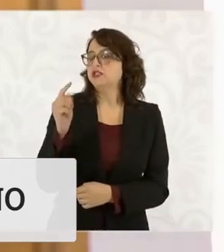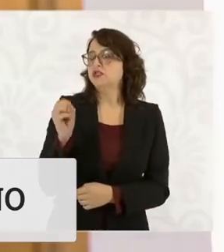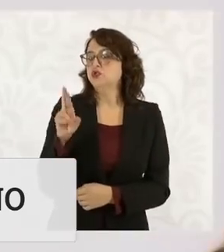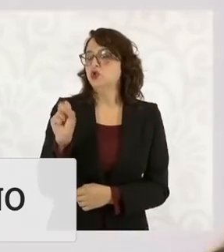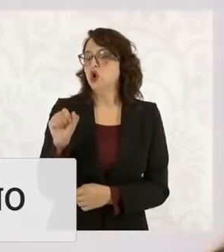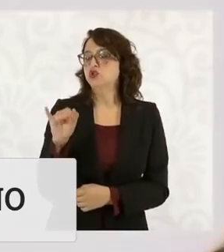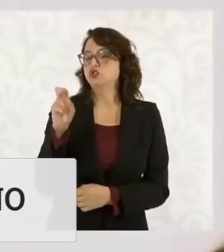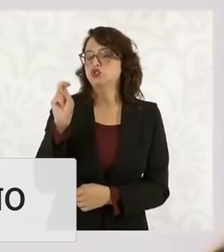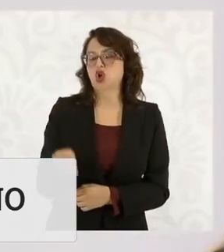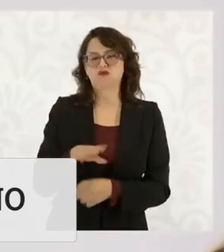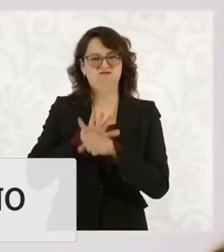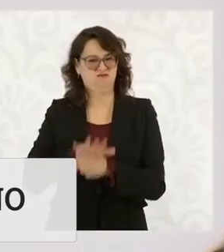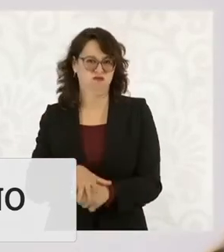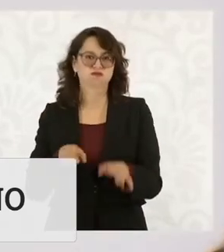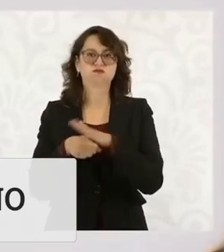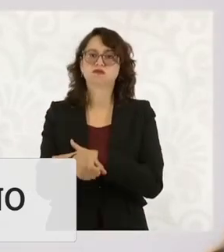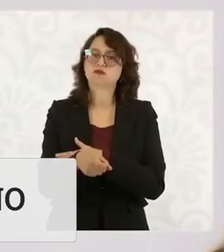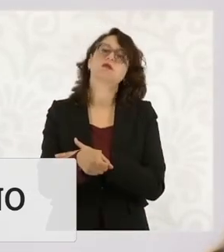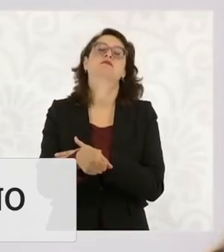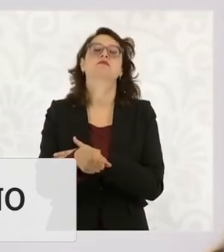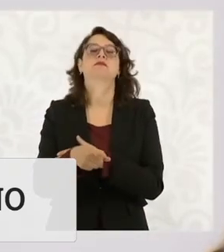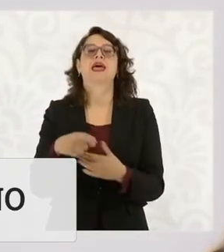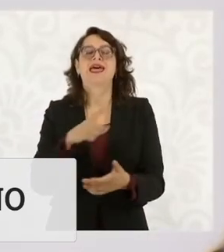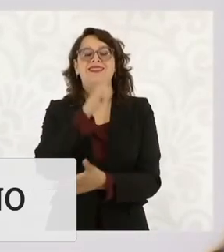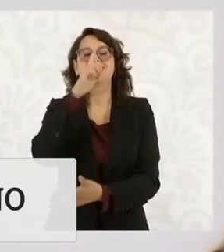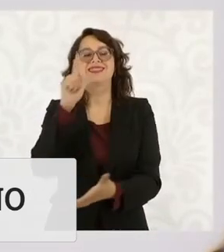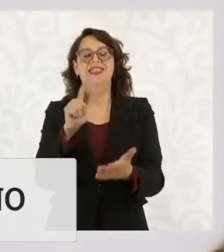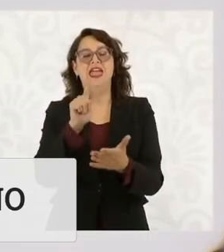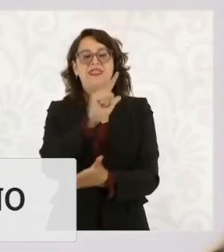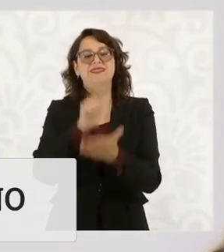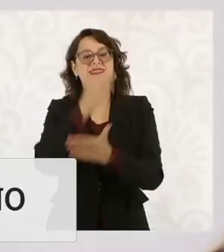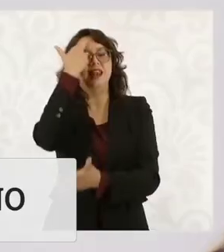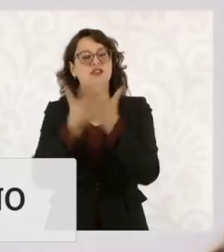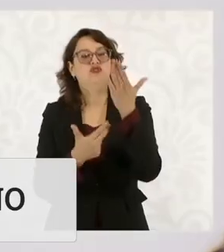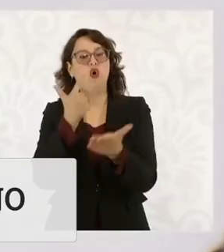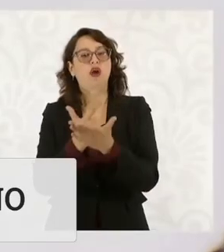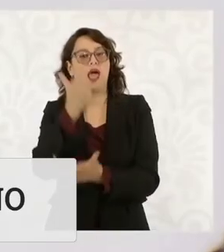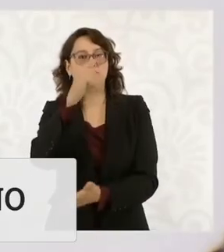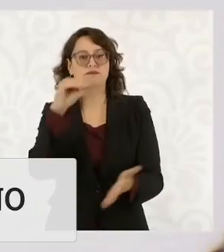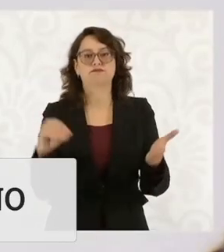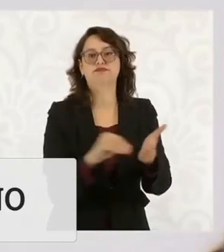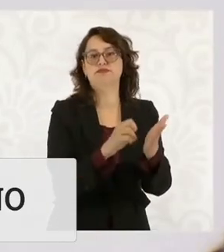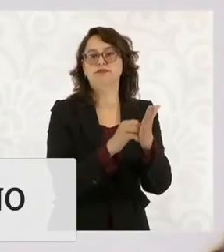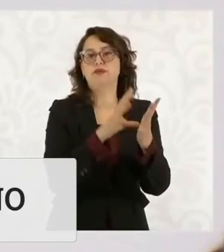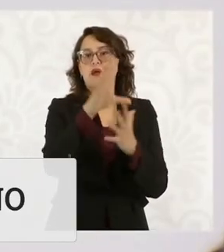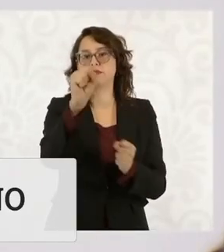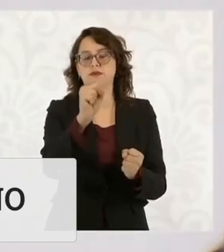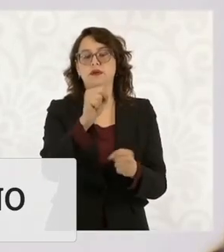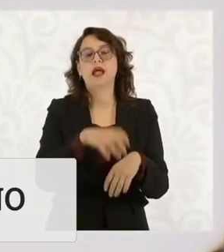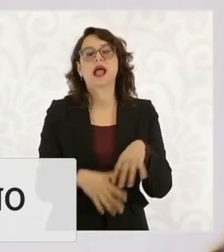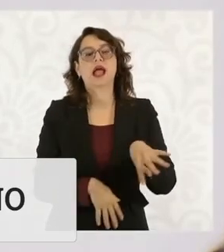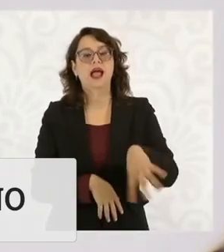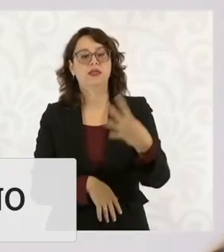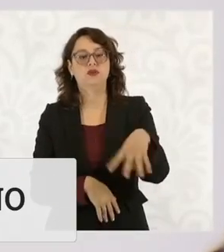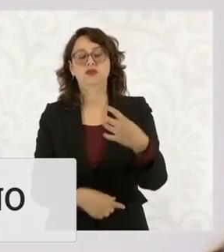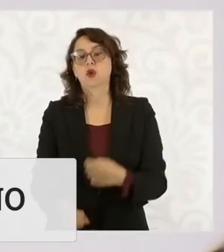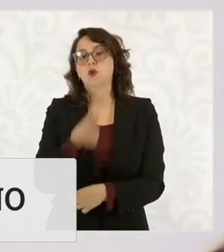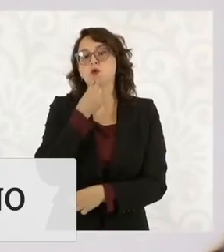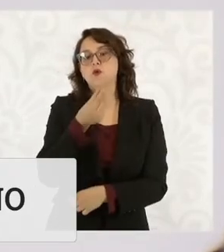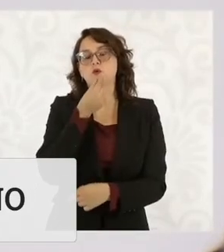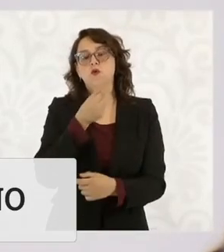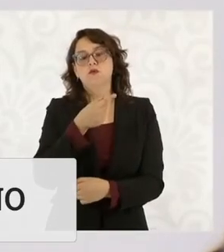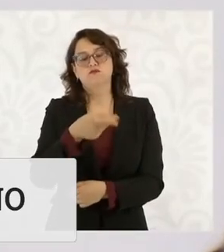como delito grave en el artículo 19 constitucional. 14, prohibición de vapeadores.